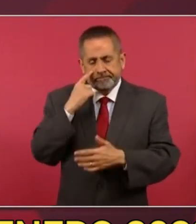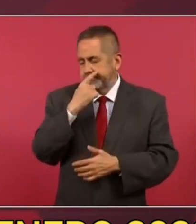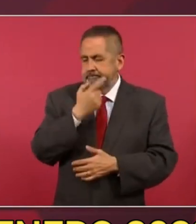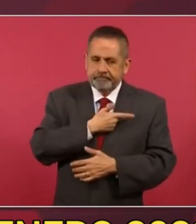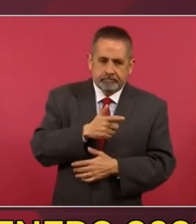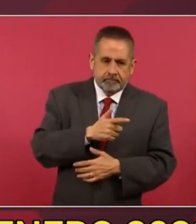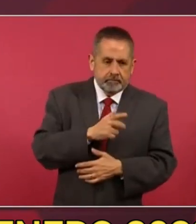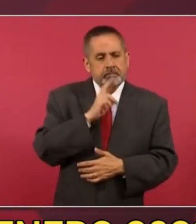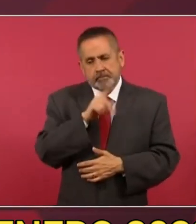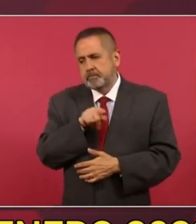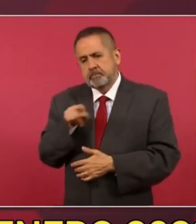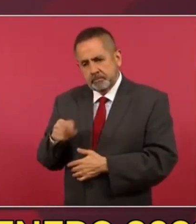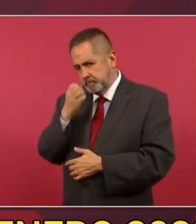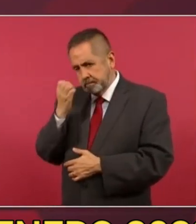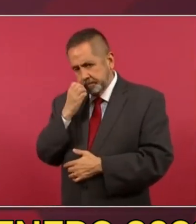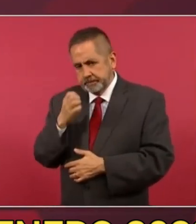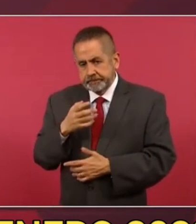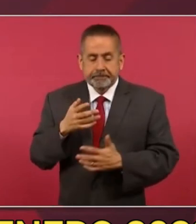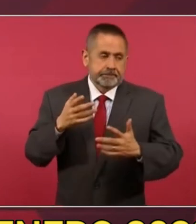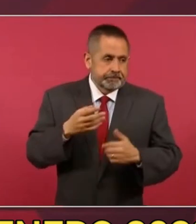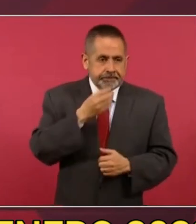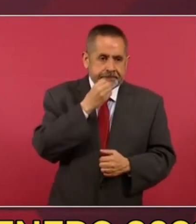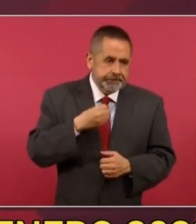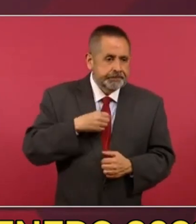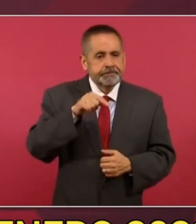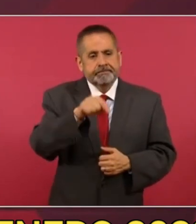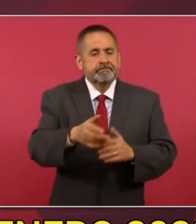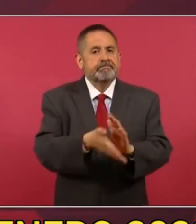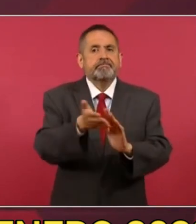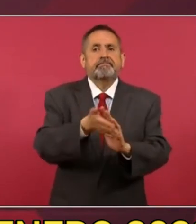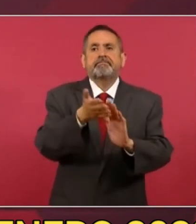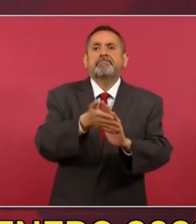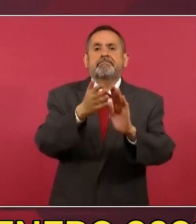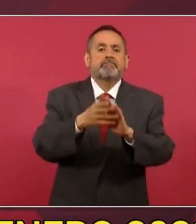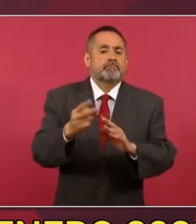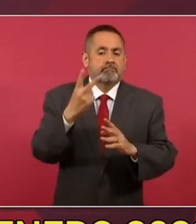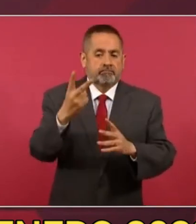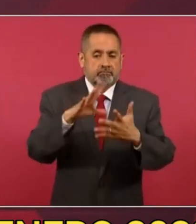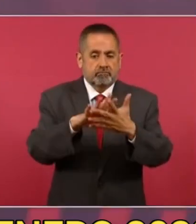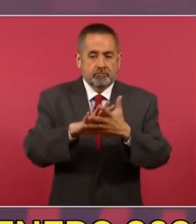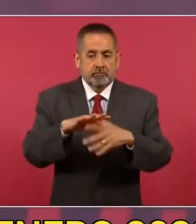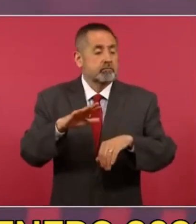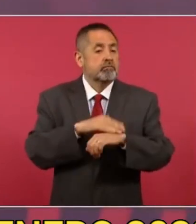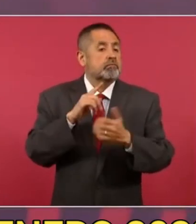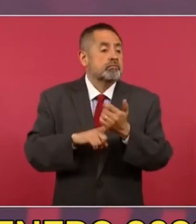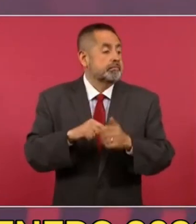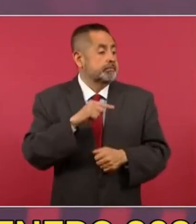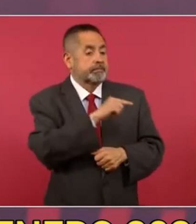escuelas, tuvimos que hacer 2 porque había sobrepoblación.